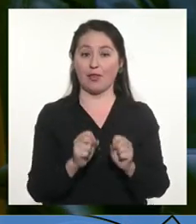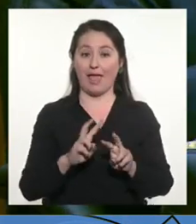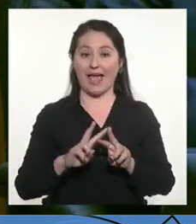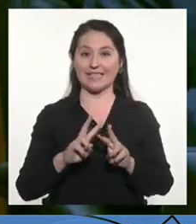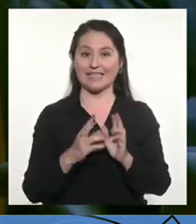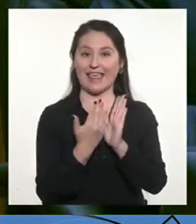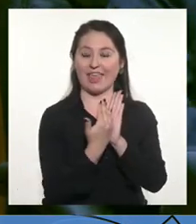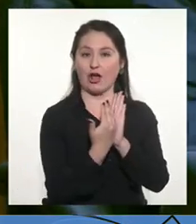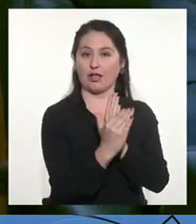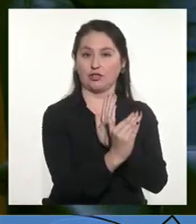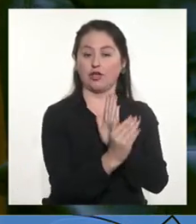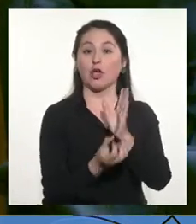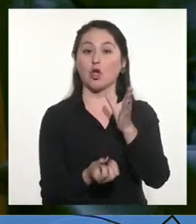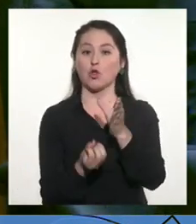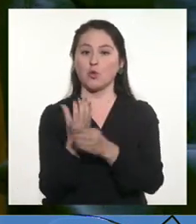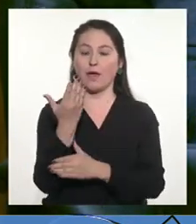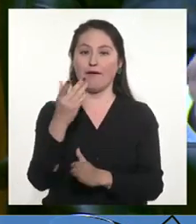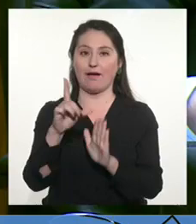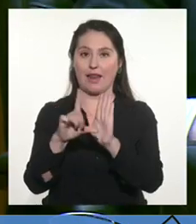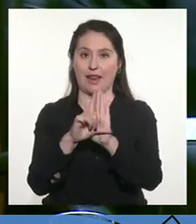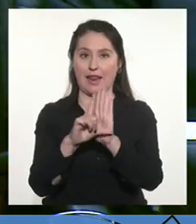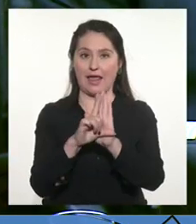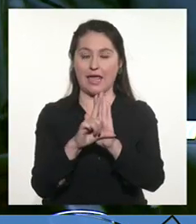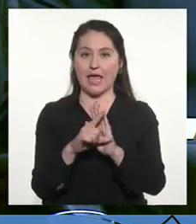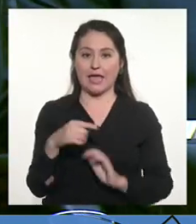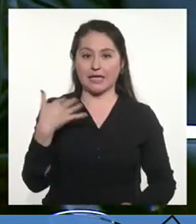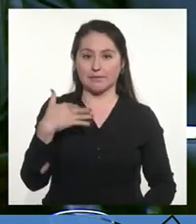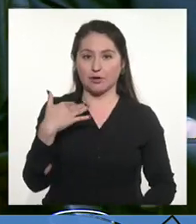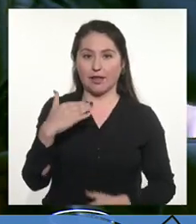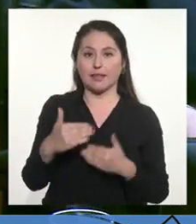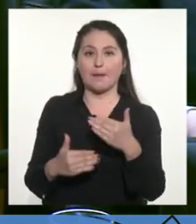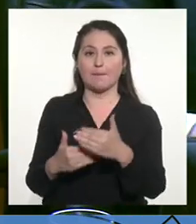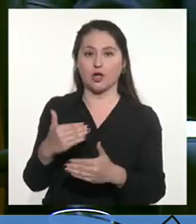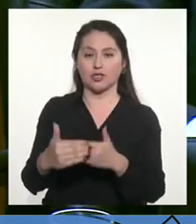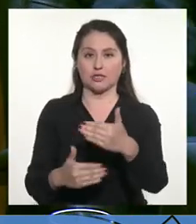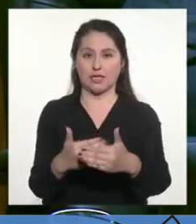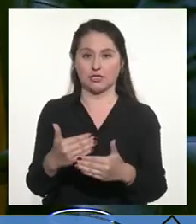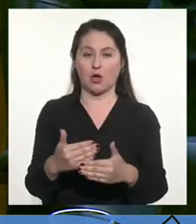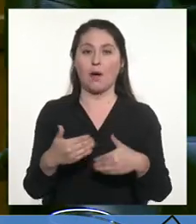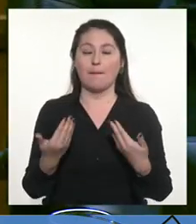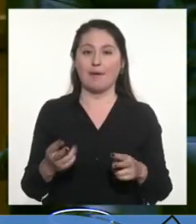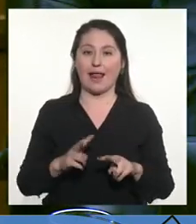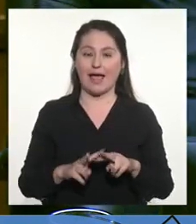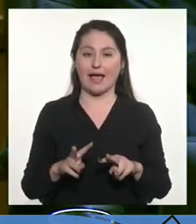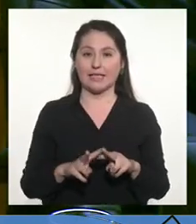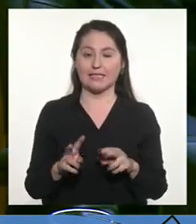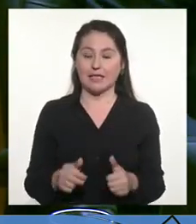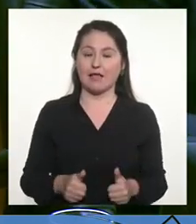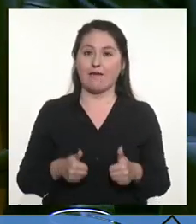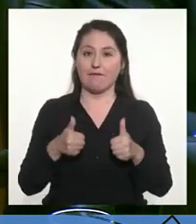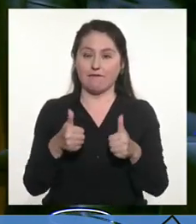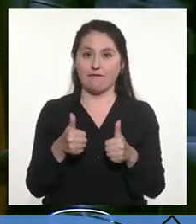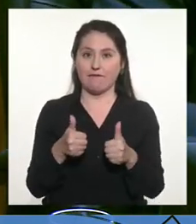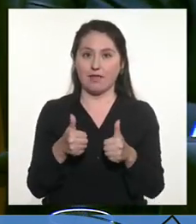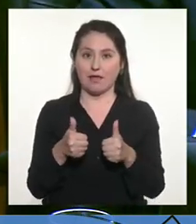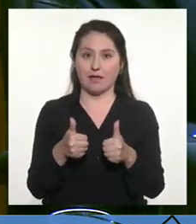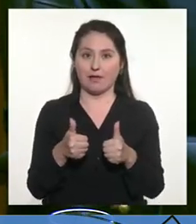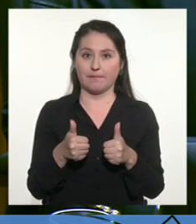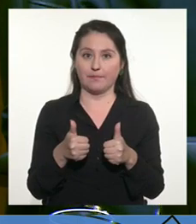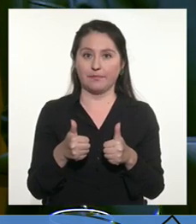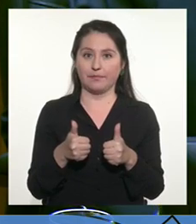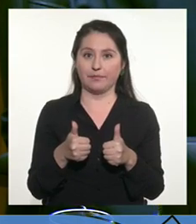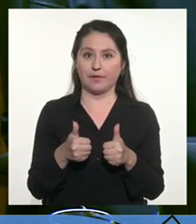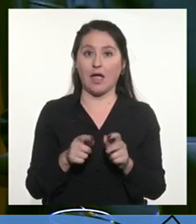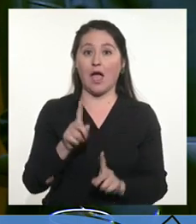junto con la ley y que interesante el proceso para generar las certezas jurídicas algunos